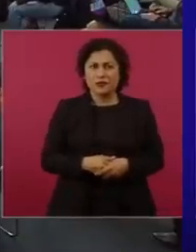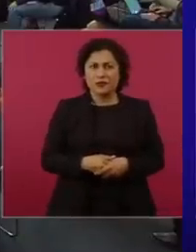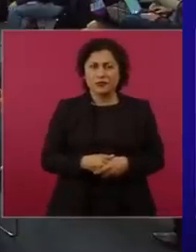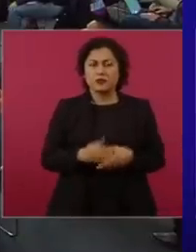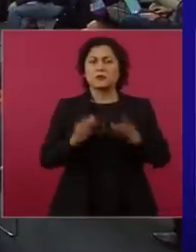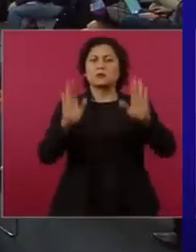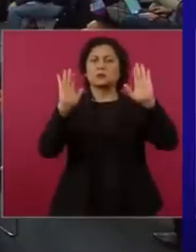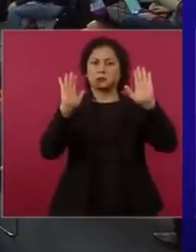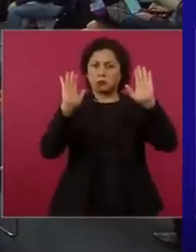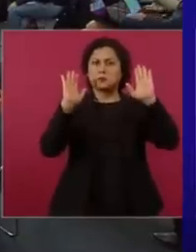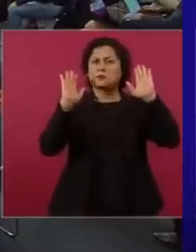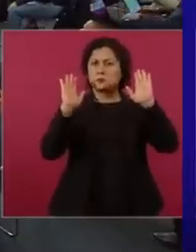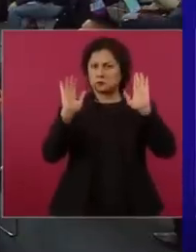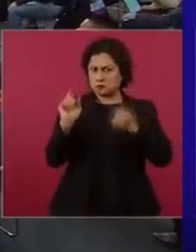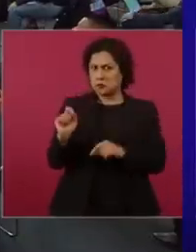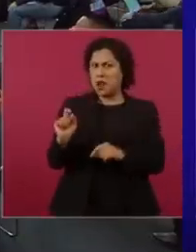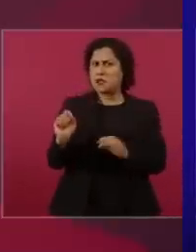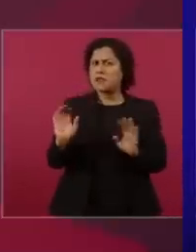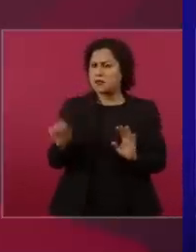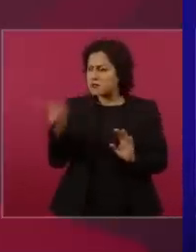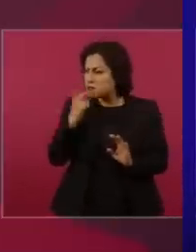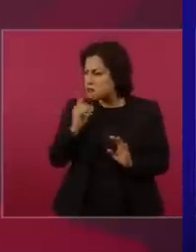Bueno, vamos a subirle, 20.